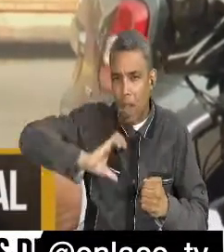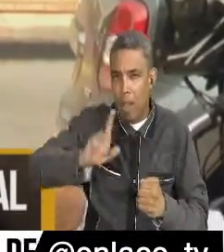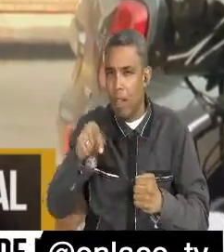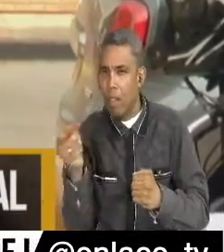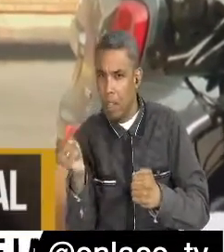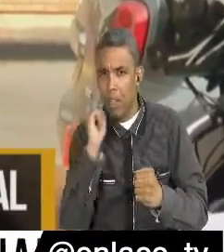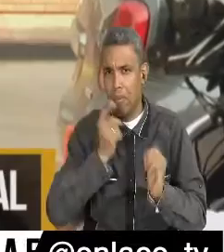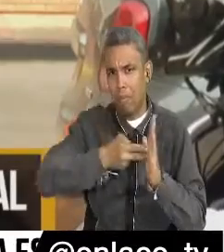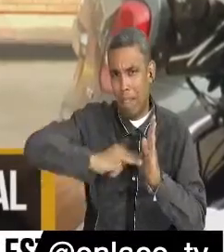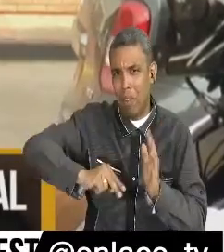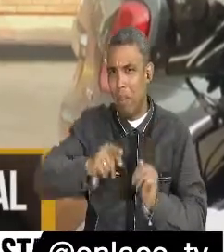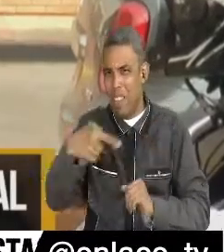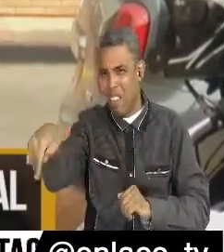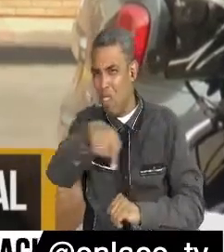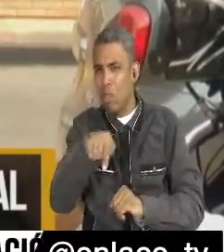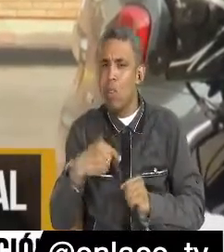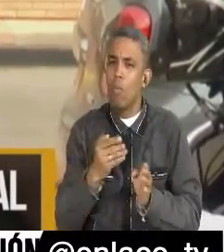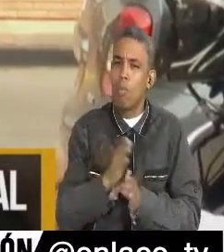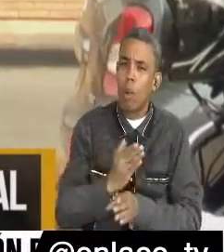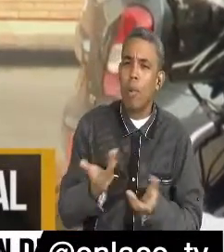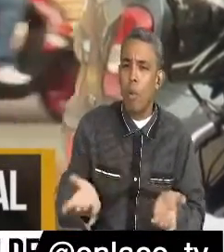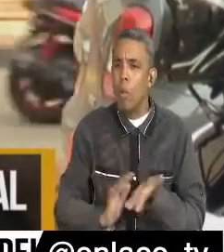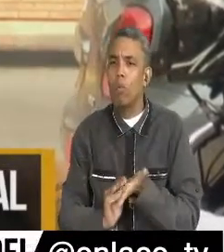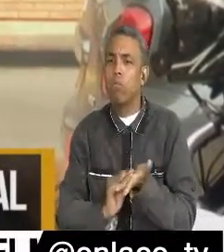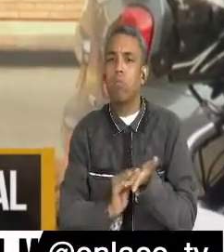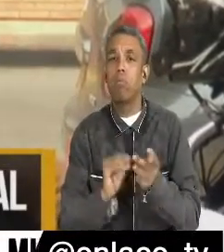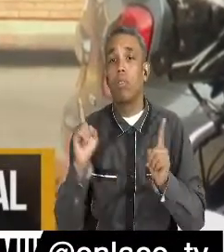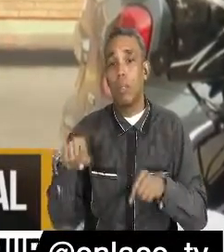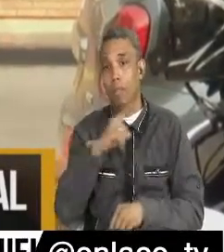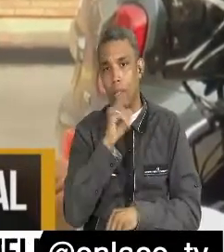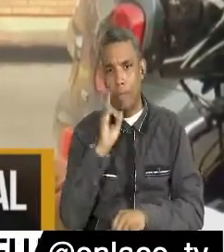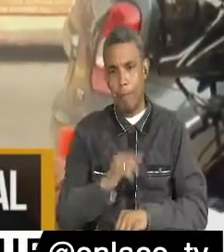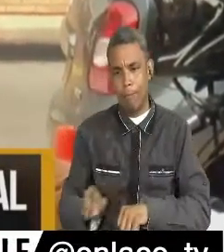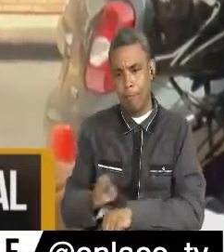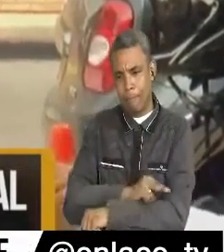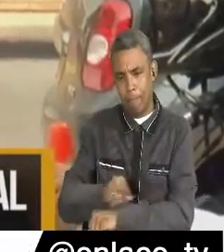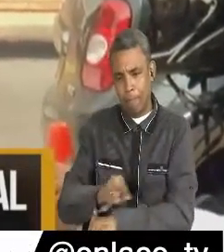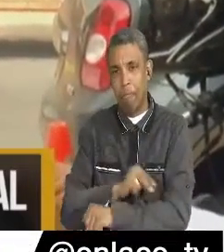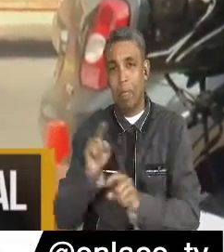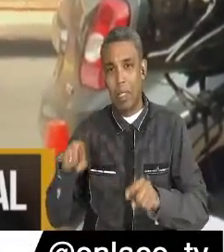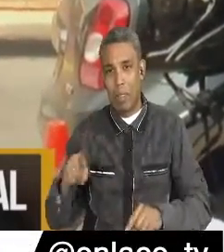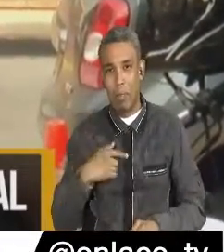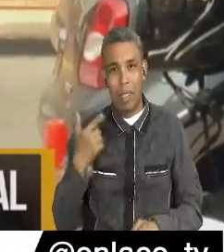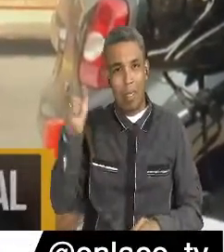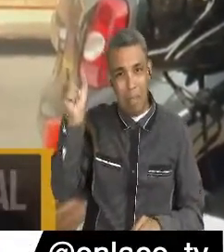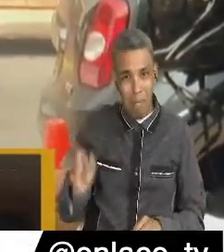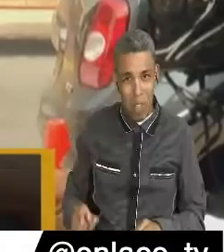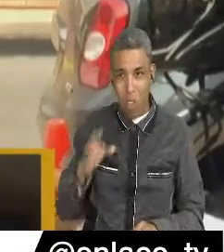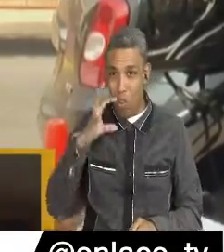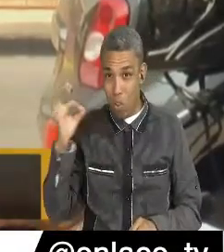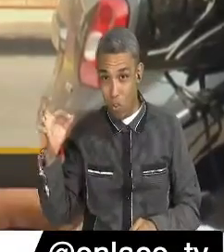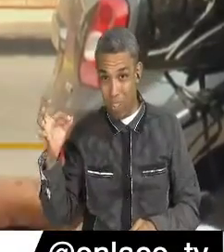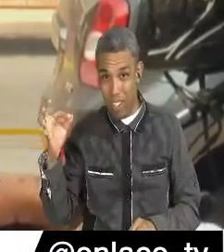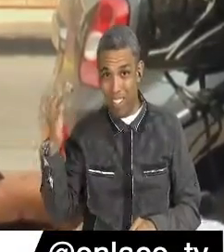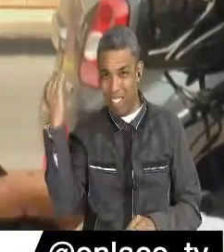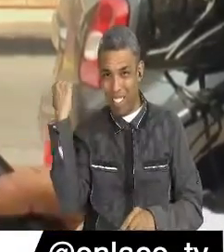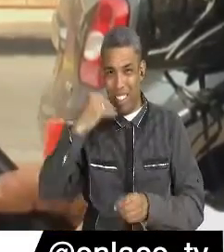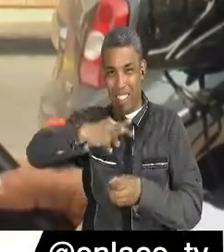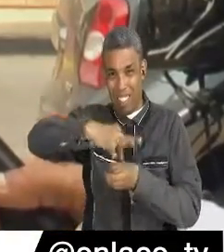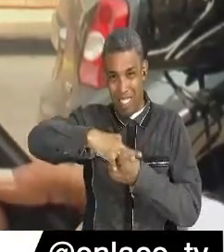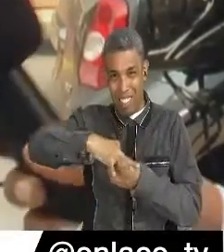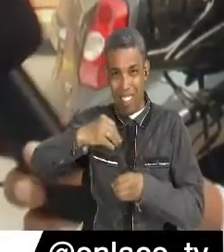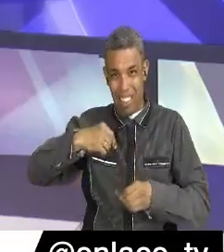Contraloría Municipal, y también contaremos con el veedor, que fue el que estuvo a cargo el día de las elecciones en